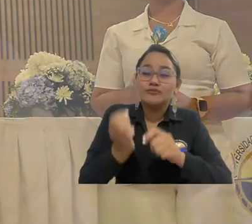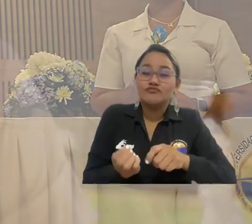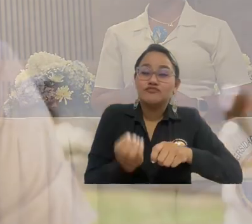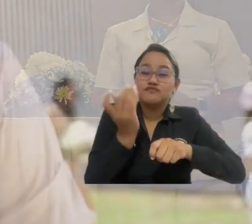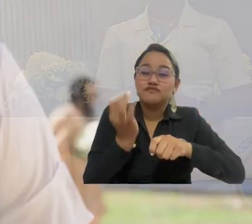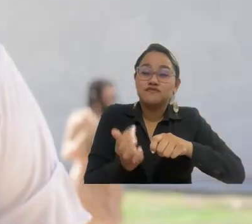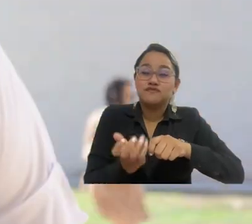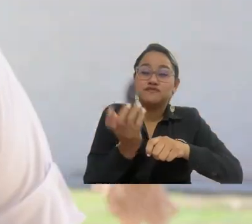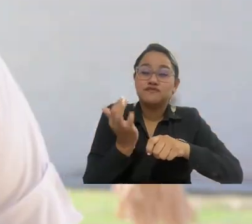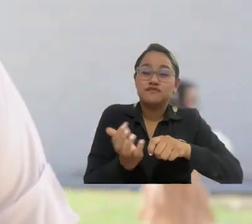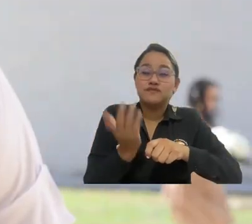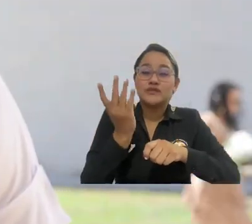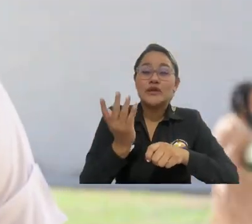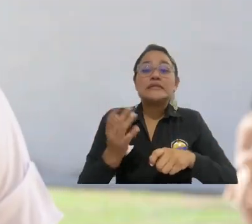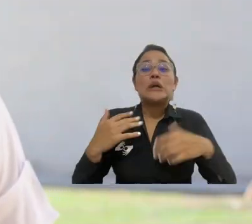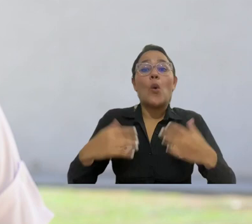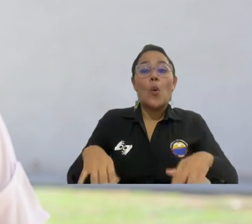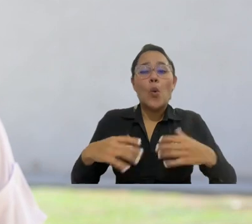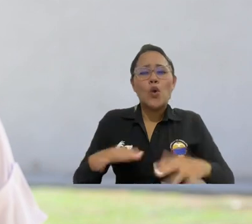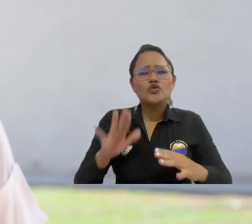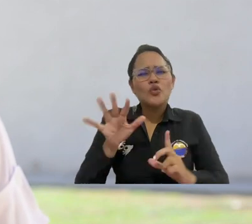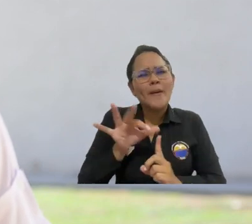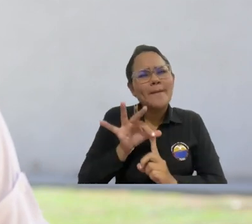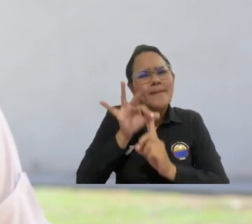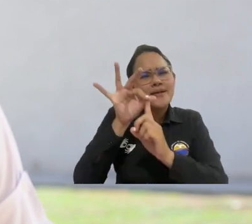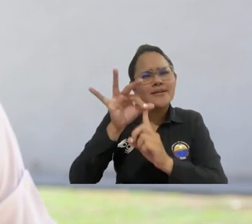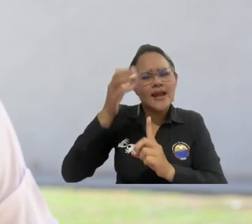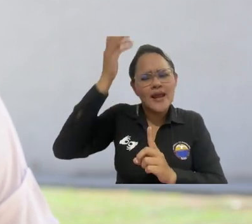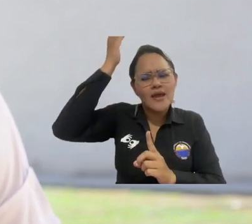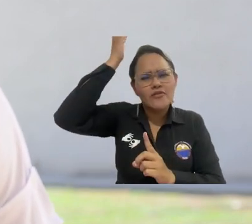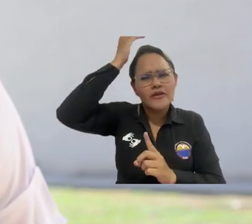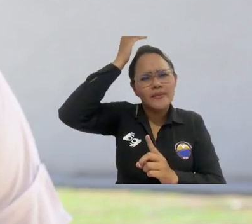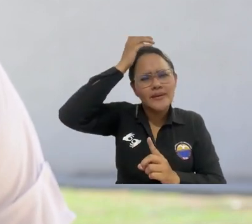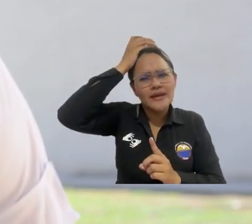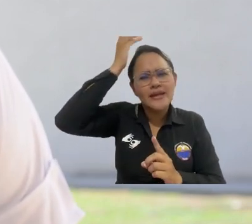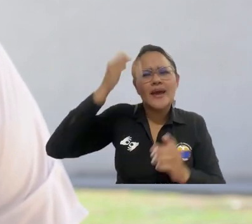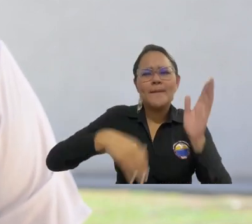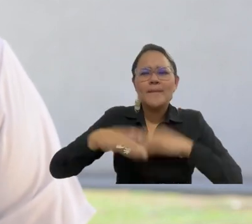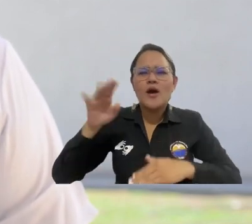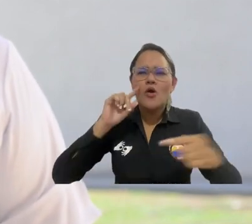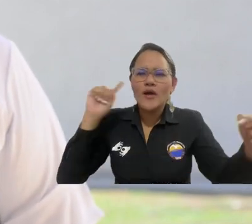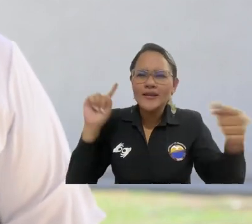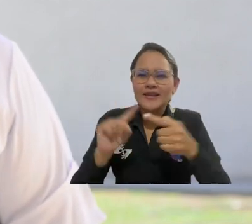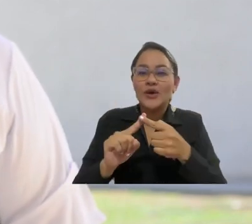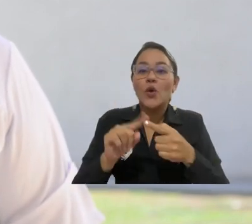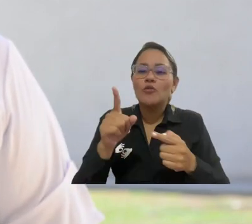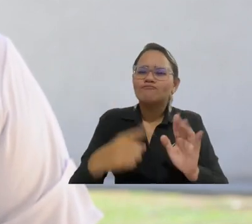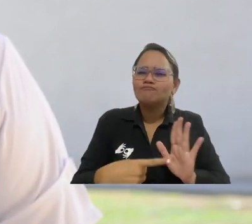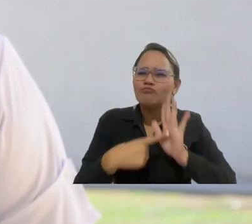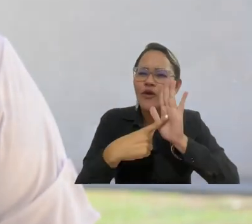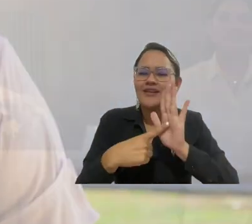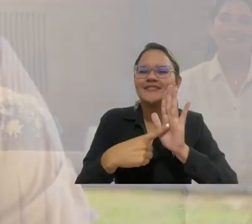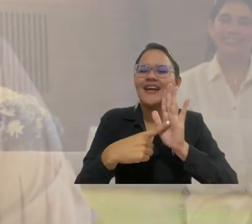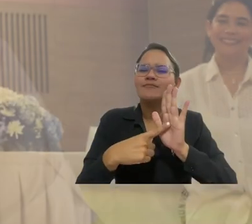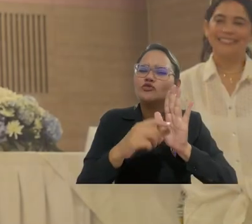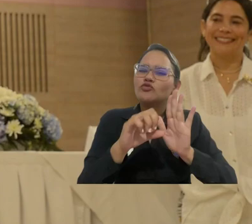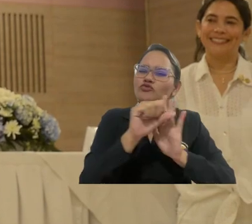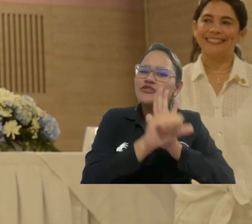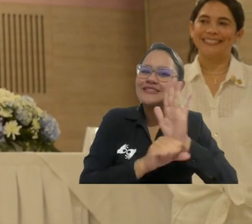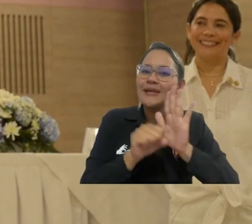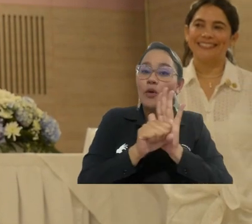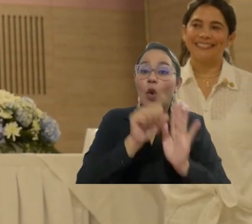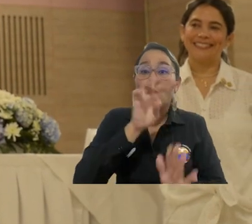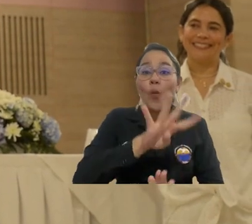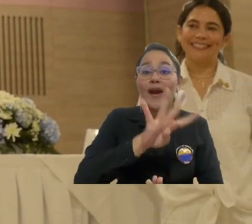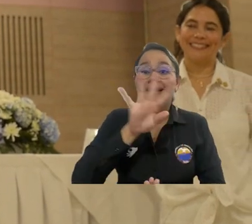Realizamos nuestra ceremonia de la luz, el acto solemne y representativo que tiene el programa de enfermería, donde hacemos